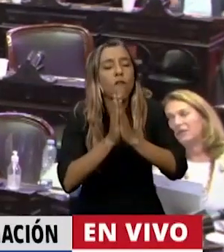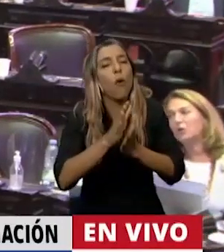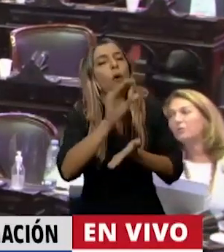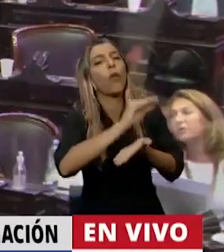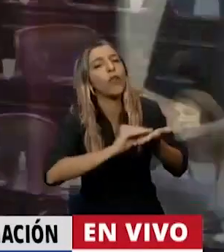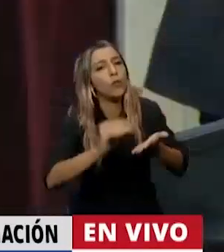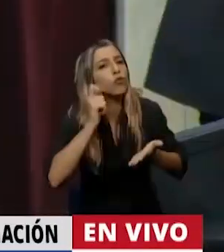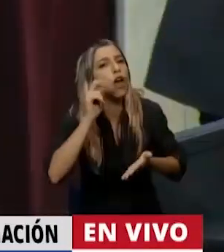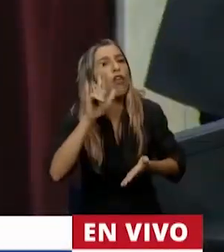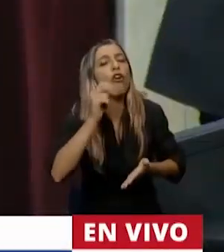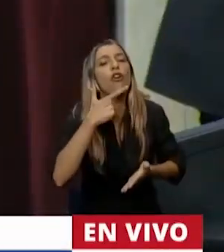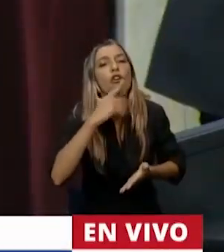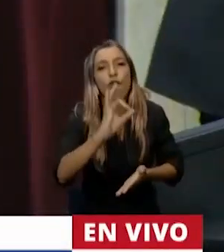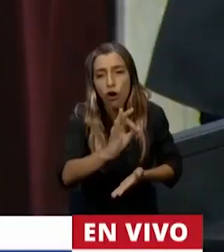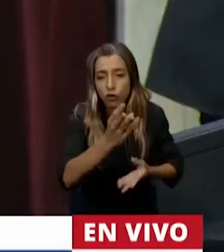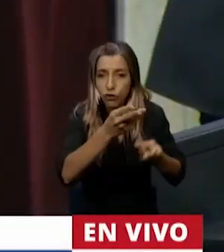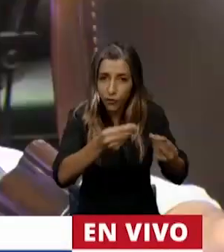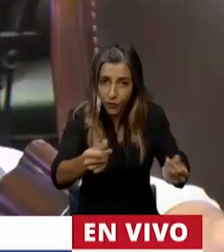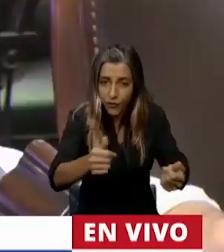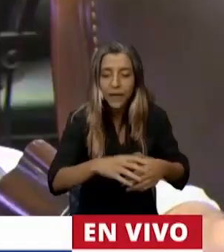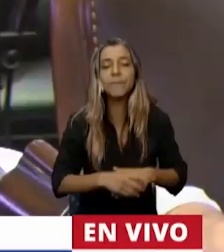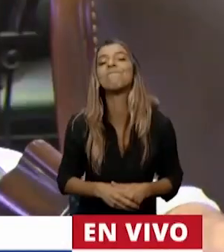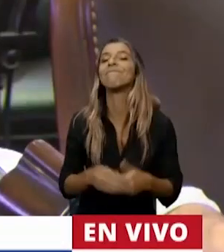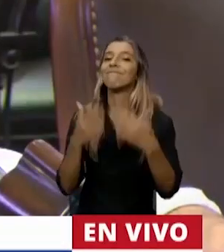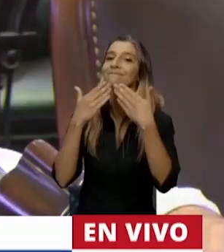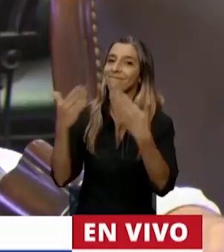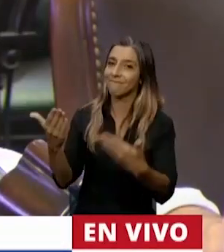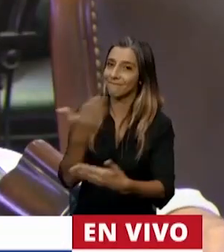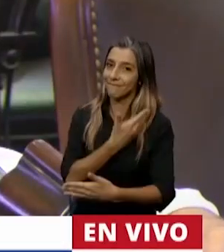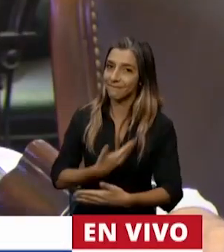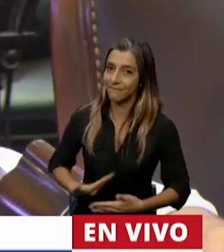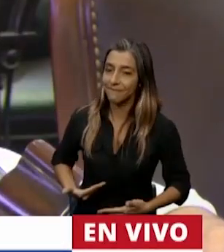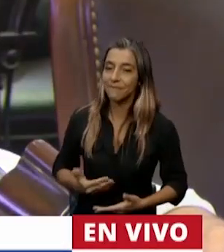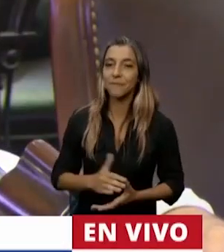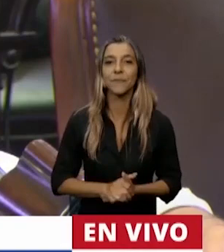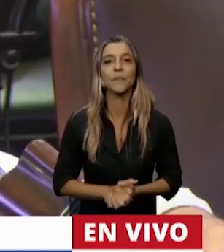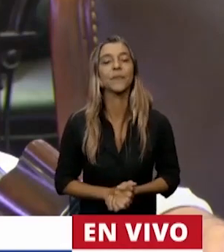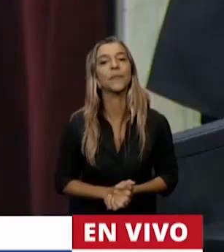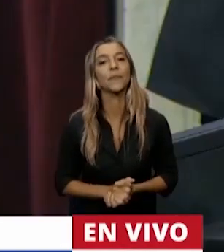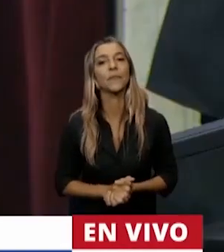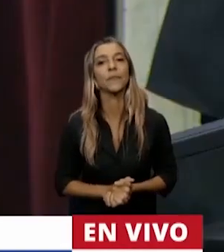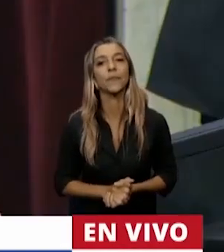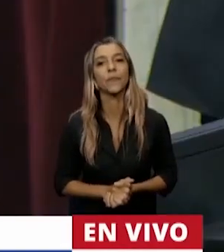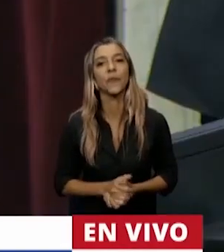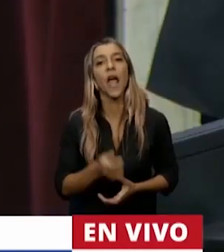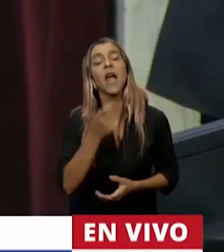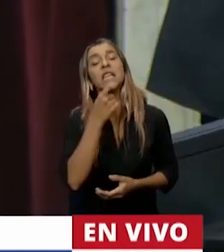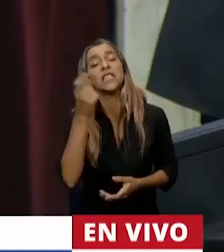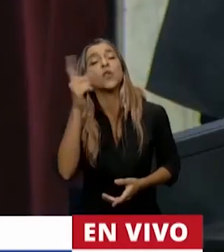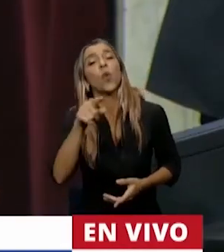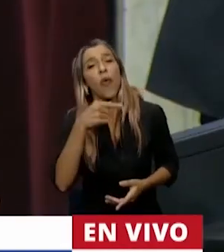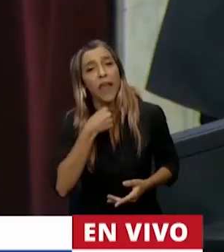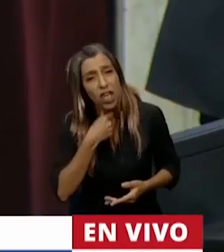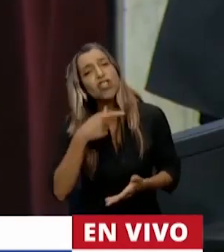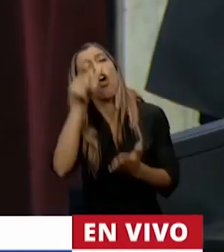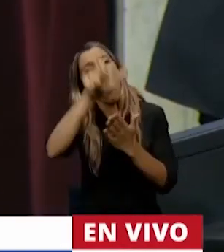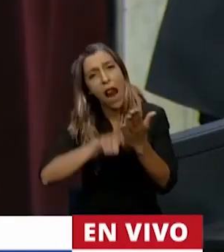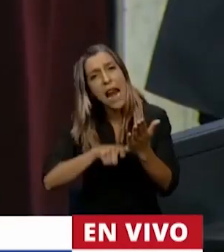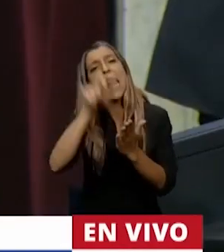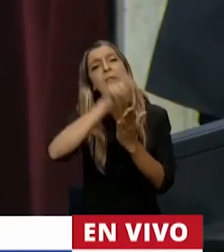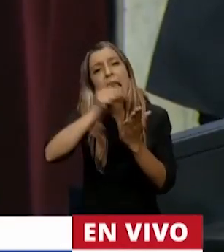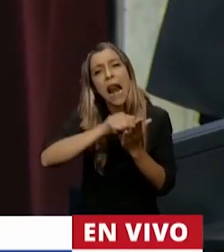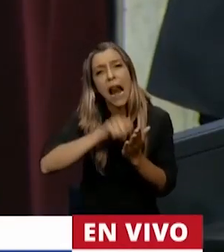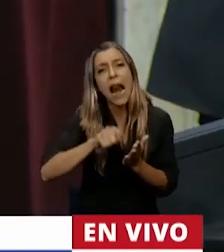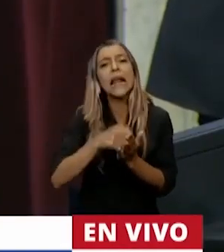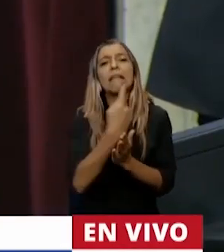Grosso. Gracias, presidente. Diputada, si quiere le hago la lista de las cosas que uno y otro fue diciendo. Terminemos